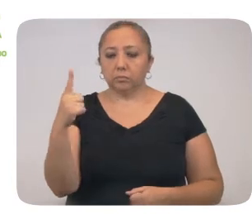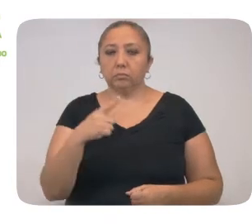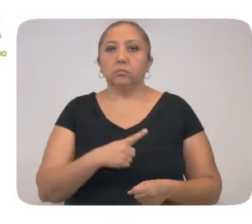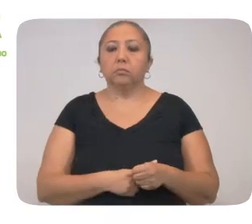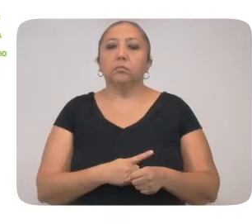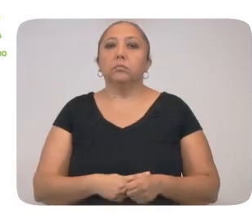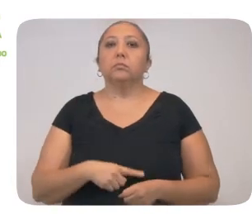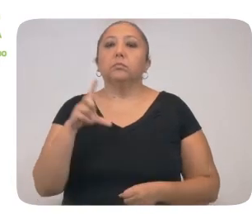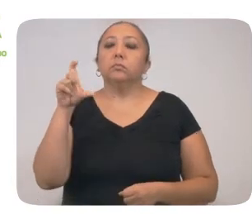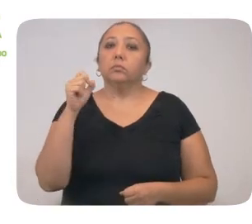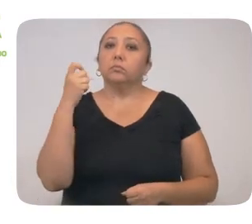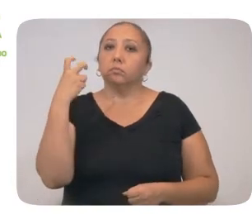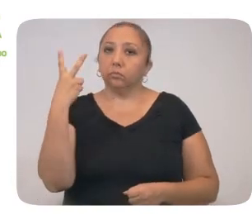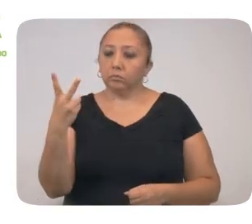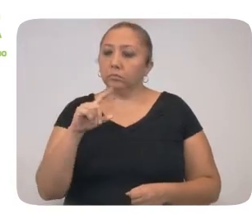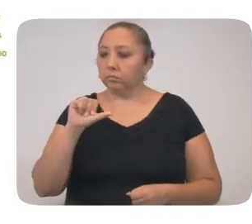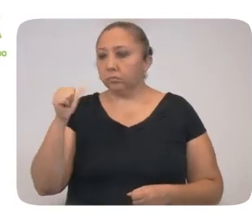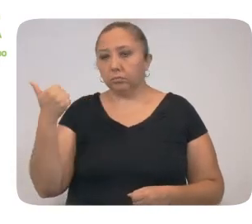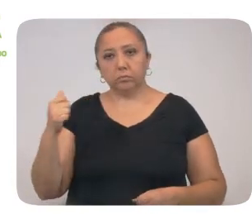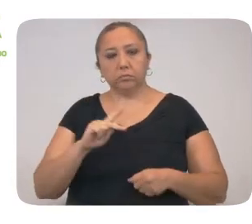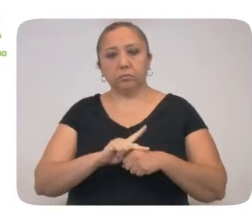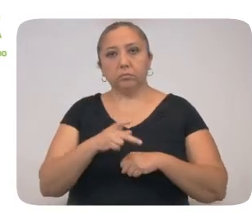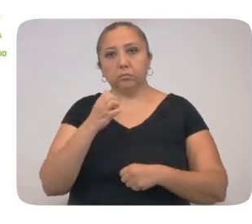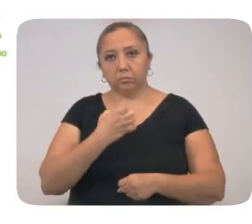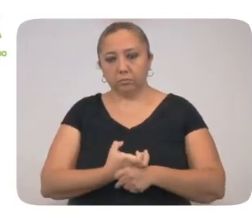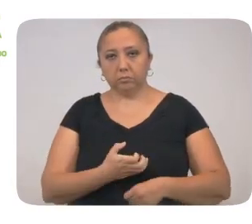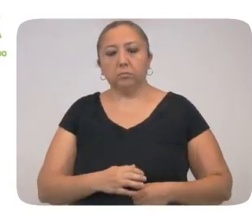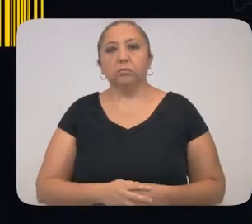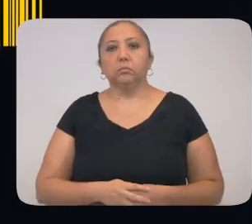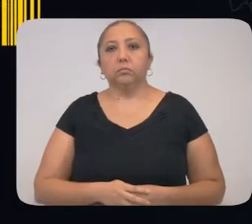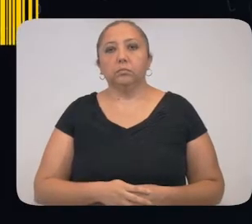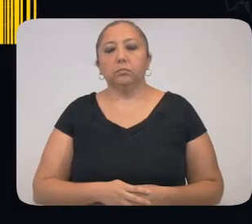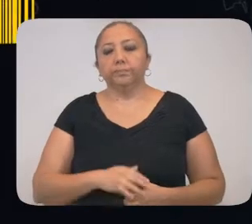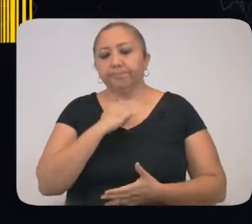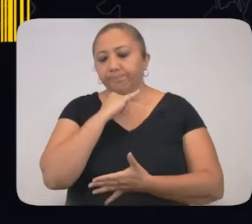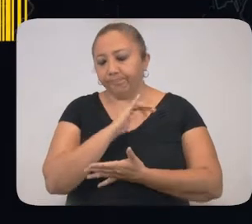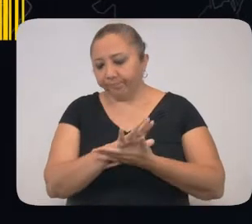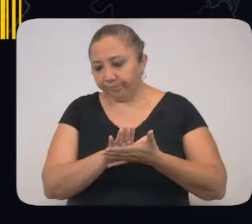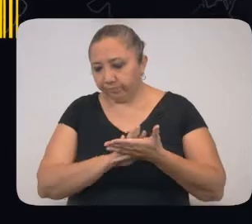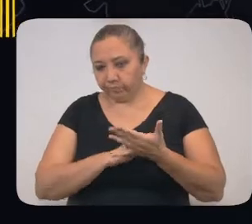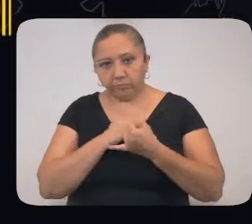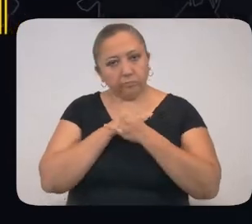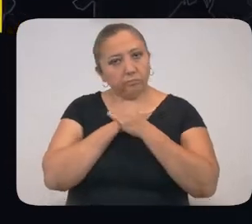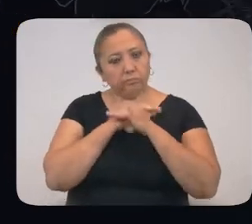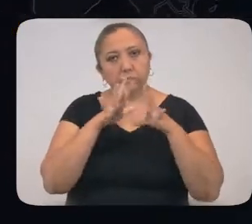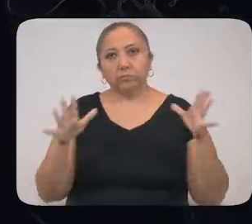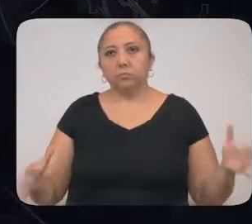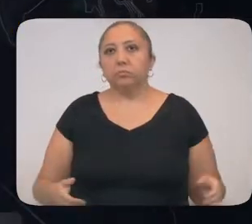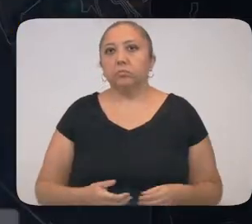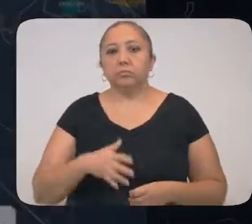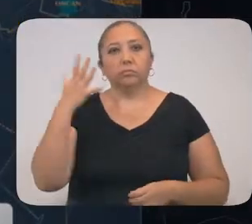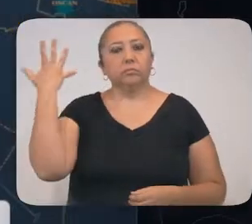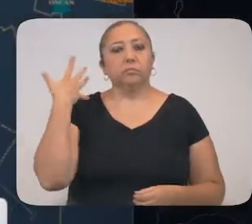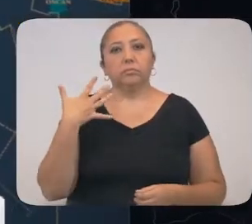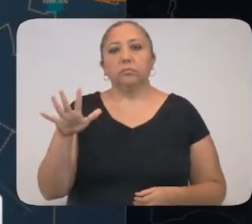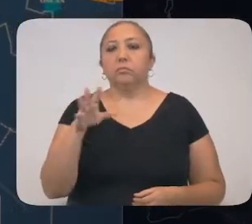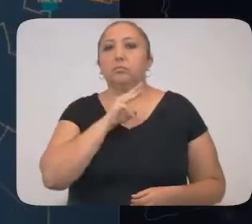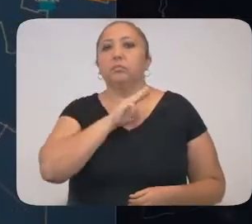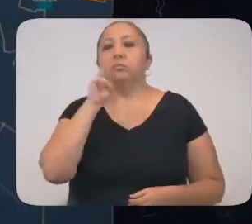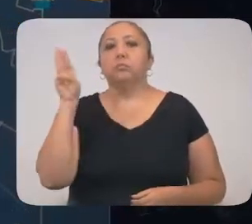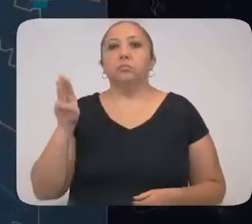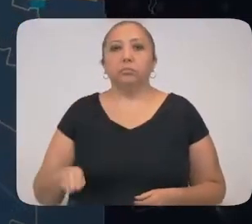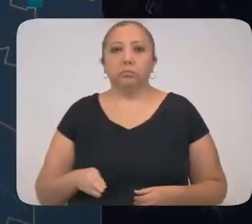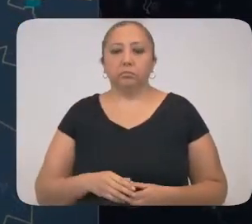positivos, 22 de los cuales son de otro país u otro estado. Lamentablemente, en este parte médico informamos de 10